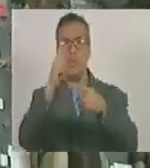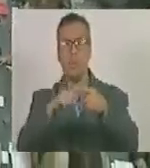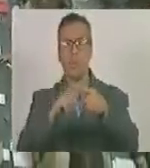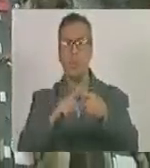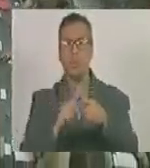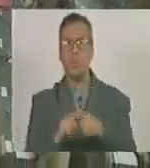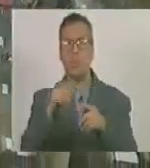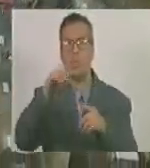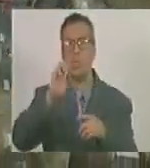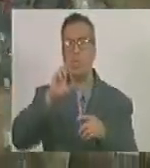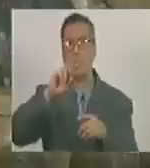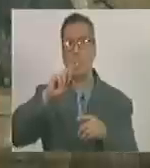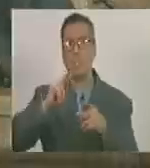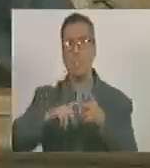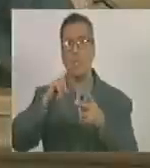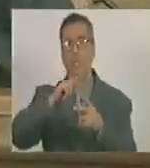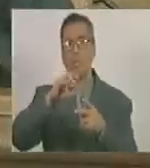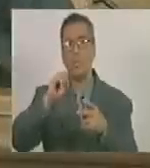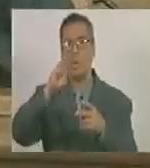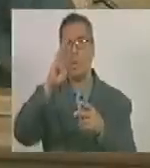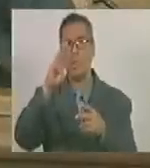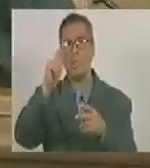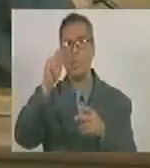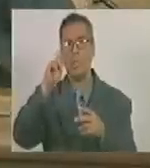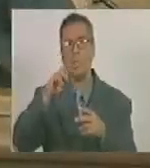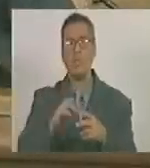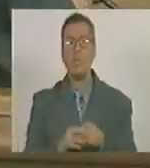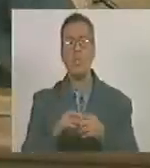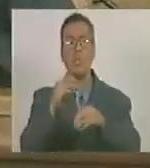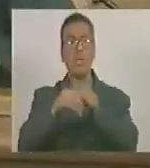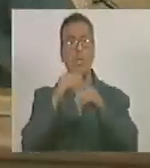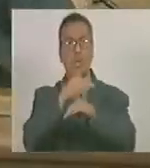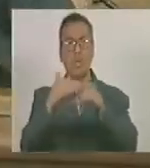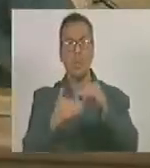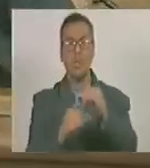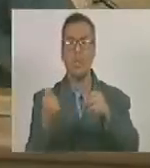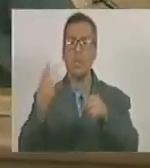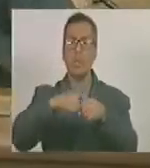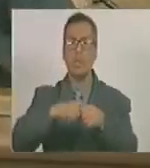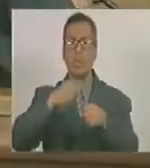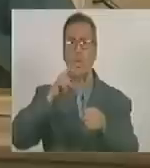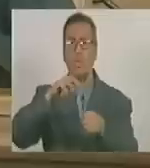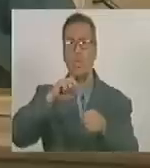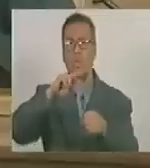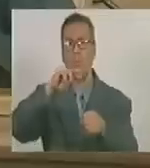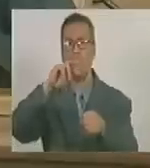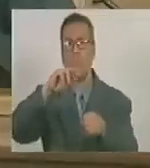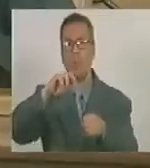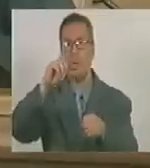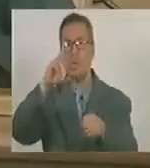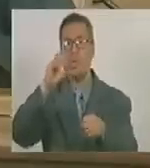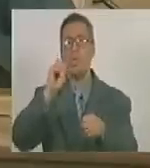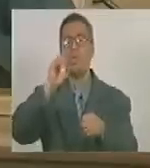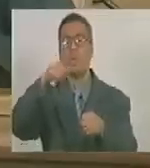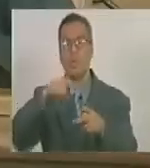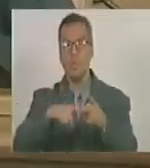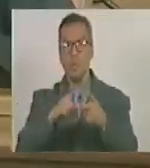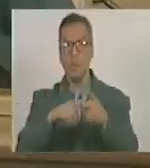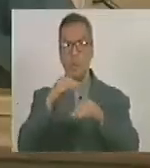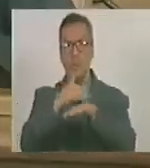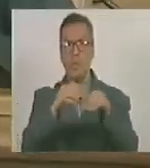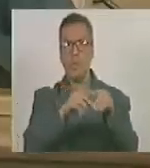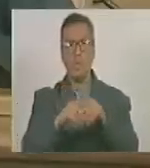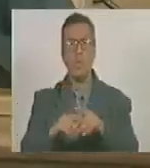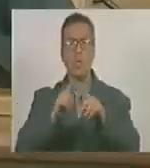principales, Enrique Márquez y Roberto Picón Herrera, y el suplente incorporado, Conrado Pérez, además de los rectores